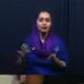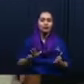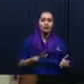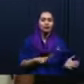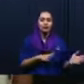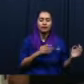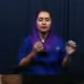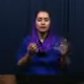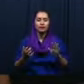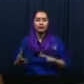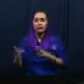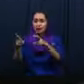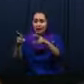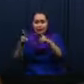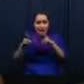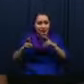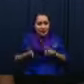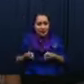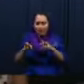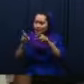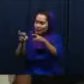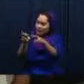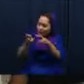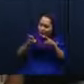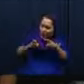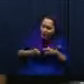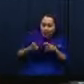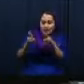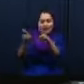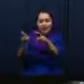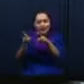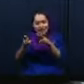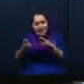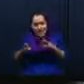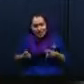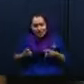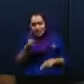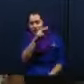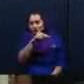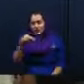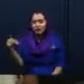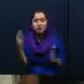Eso es, recíbelo. Creen esa unción que Dios ha